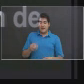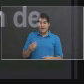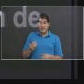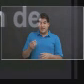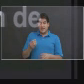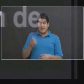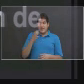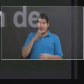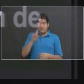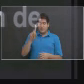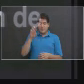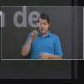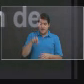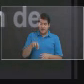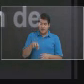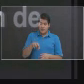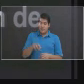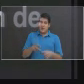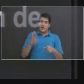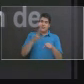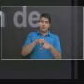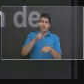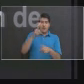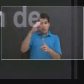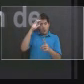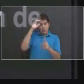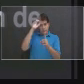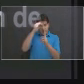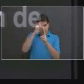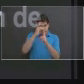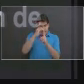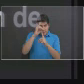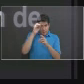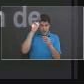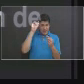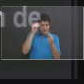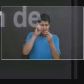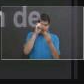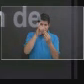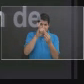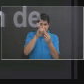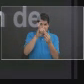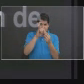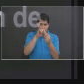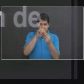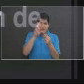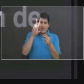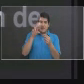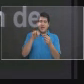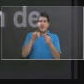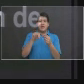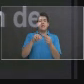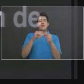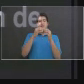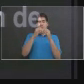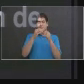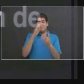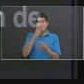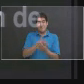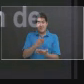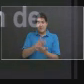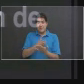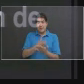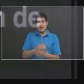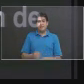una persona que va sobre un objetivo específico y no cesa en eso. ¡Wow! ¡Qué tremendo